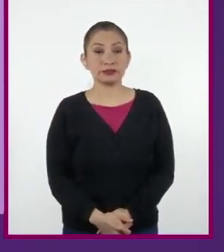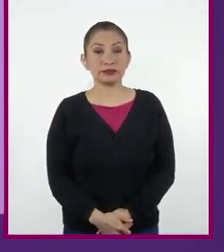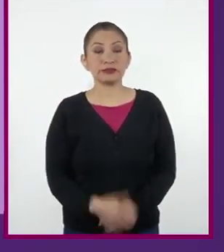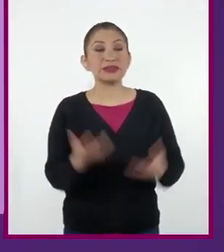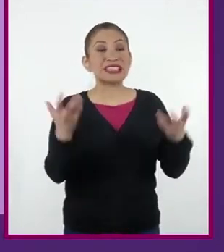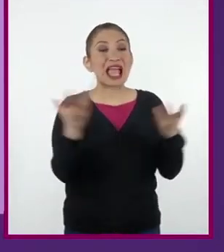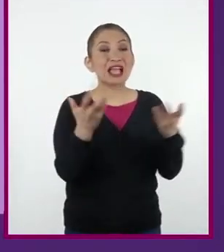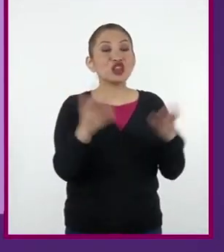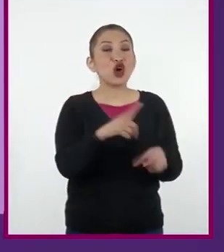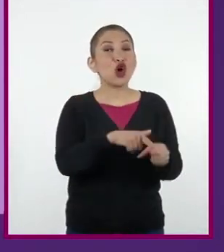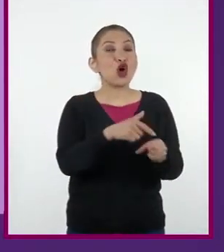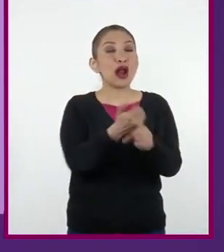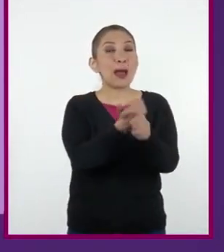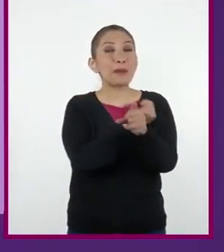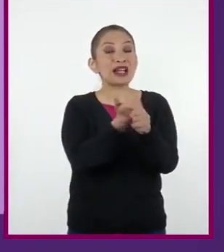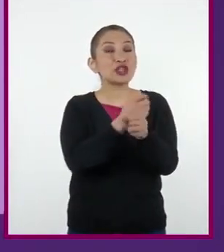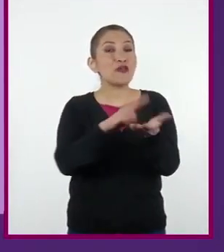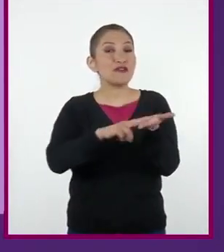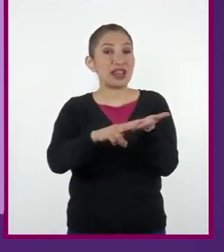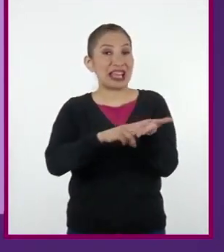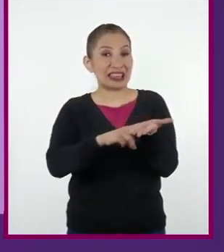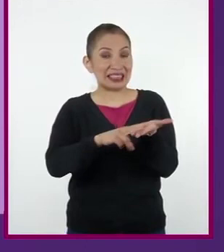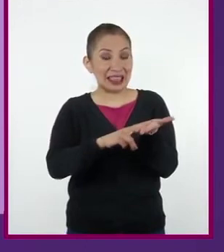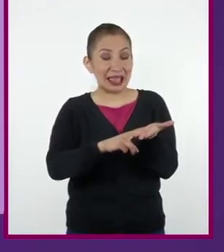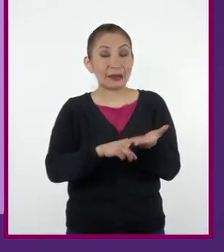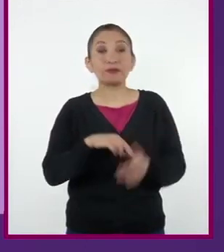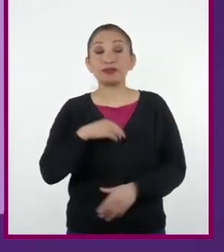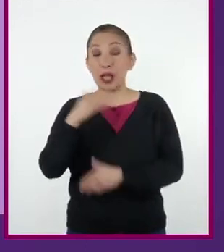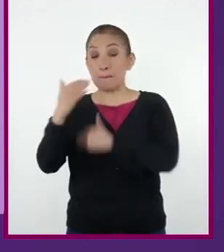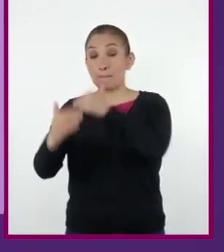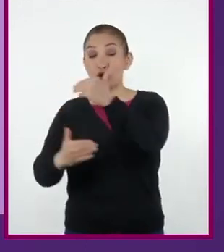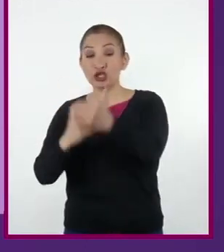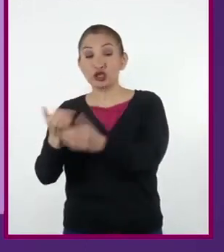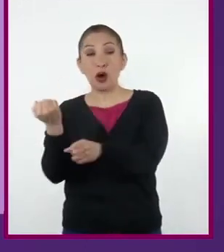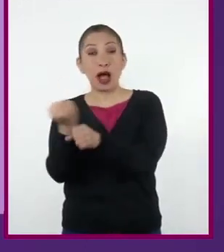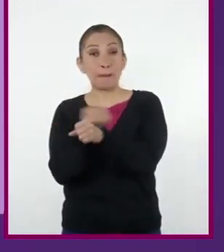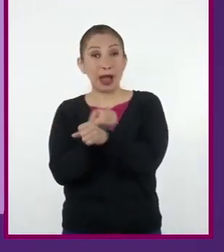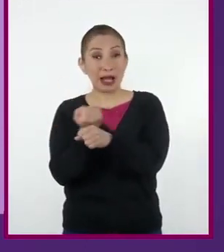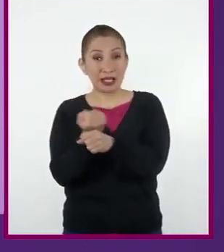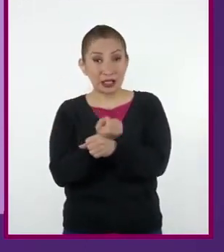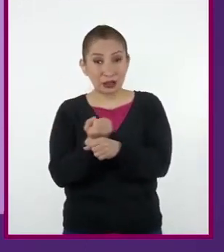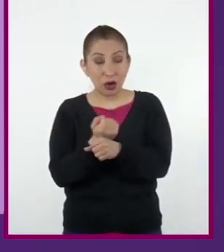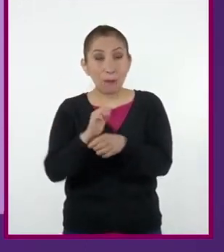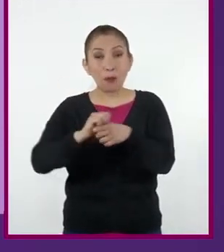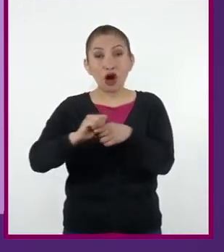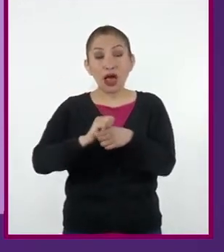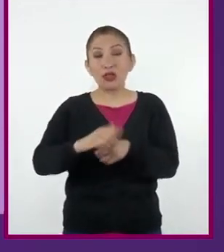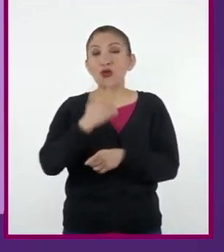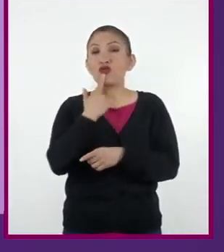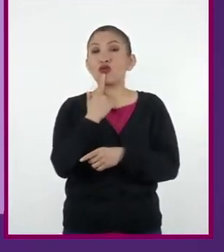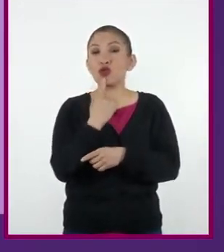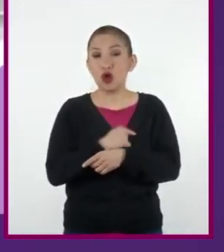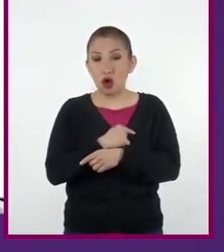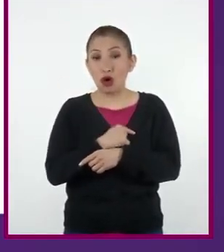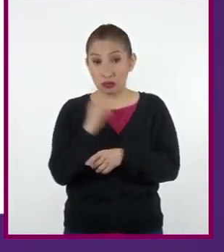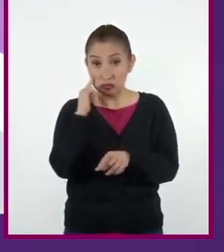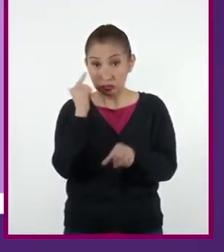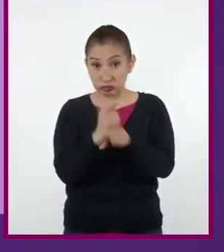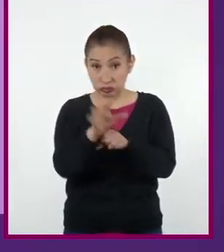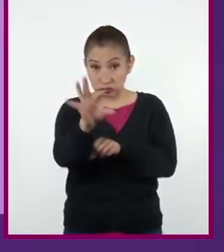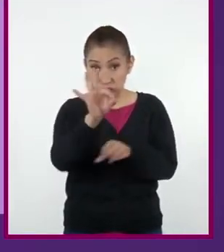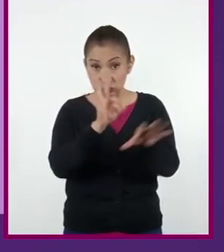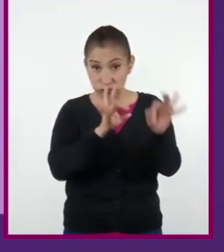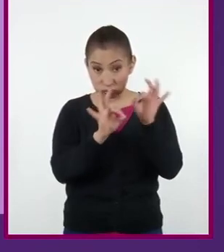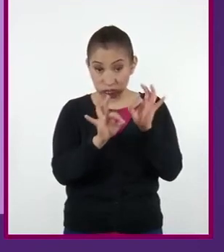Los hechos están en color amarillo y verde, los procesos en amarillo, morado y rojo. ¿Los